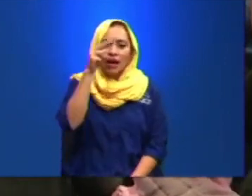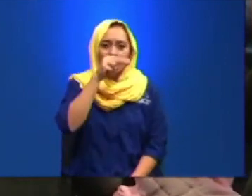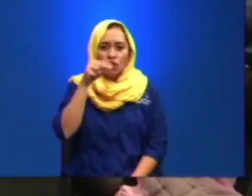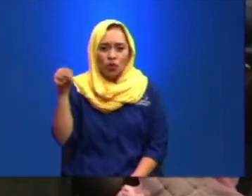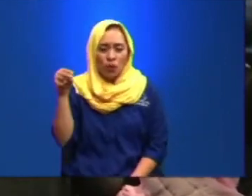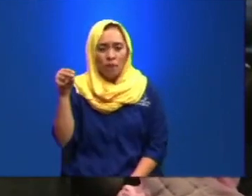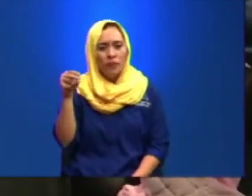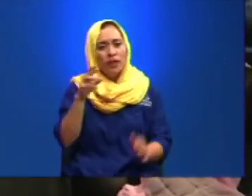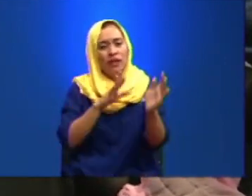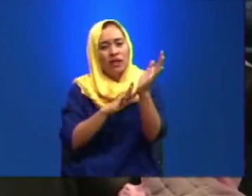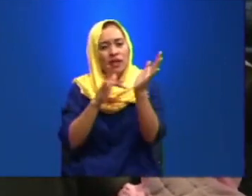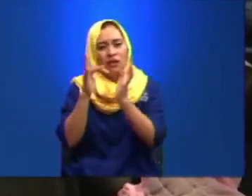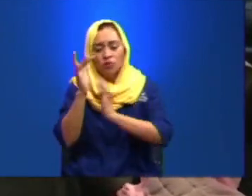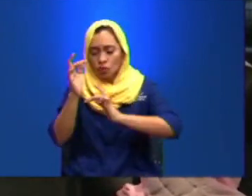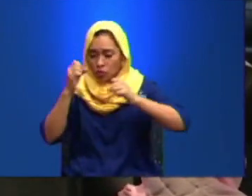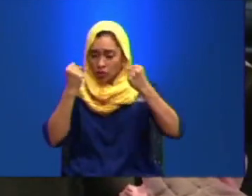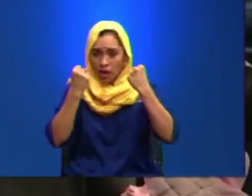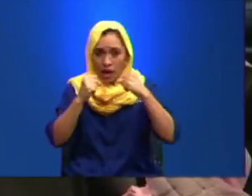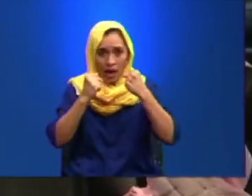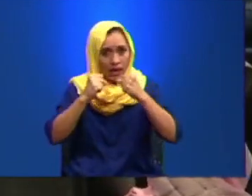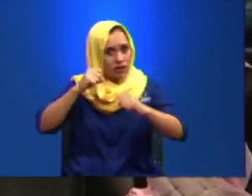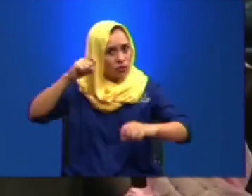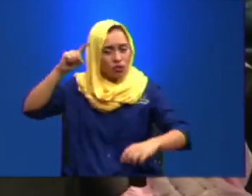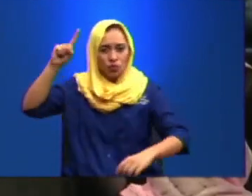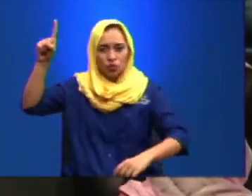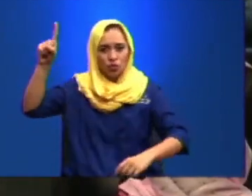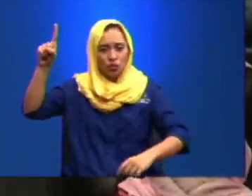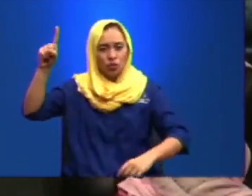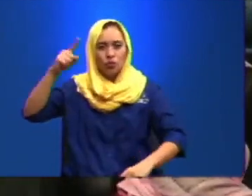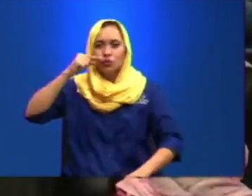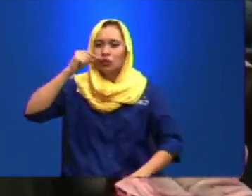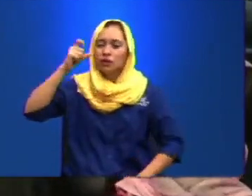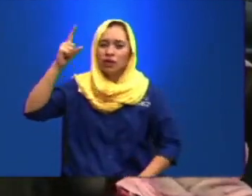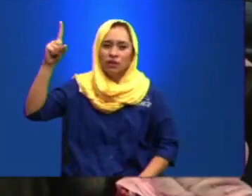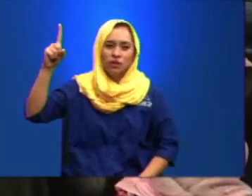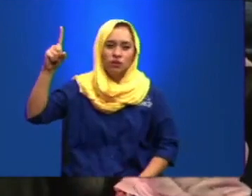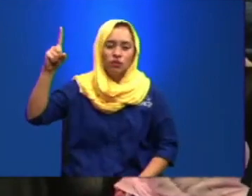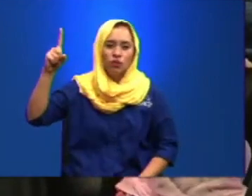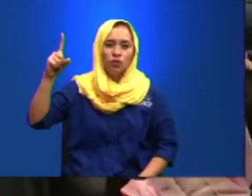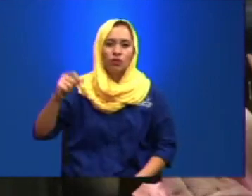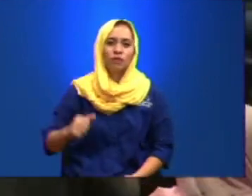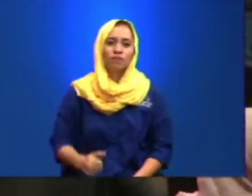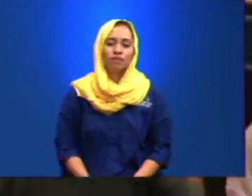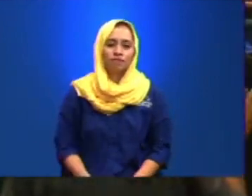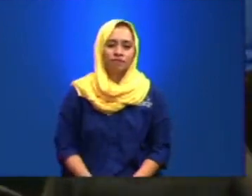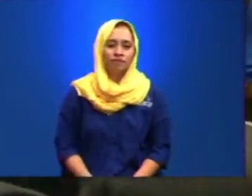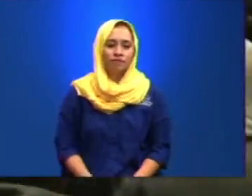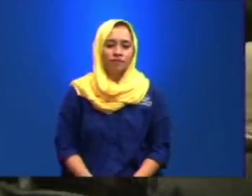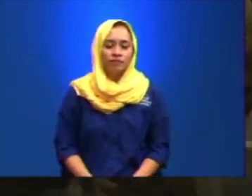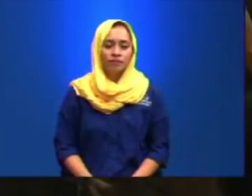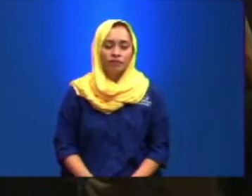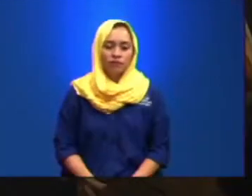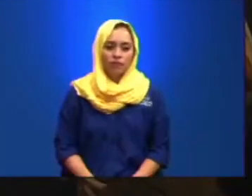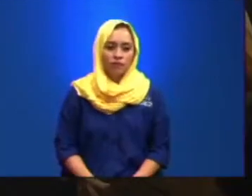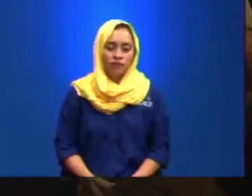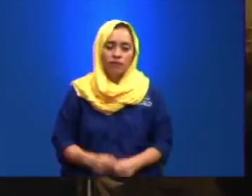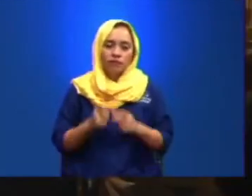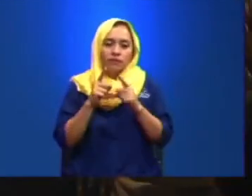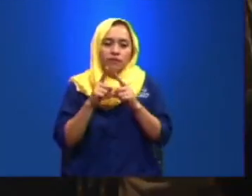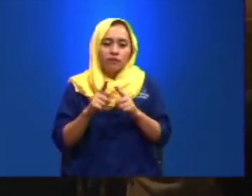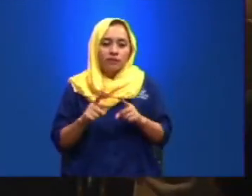hazlo tú hazlo tú sí señor si me